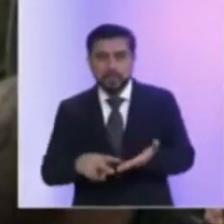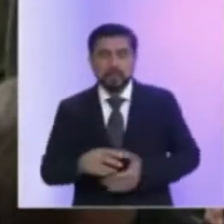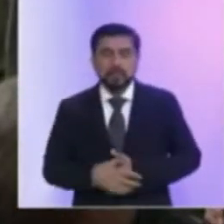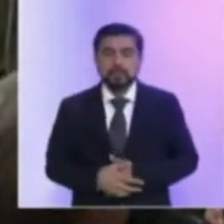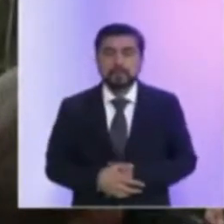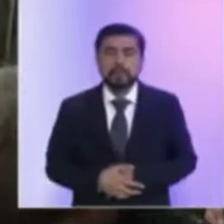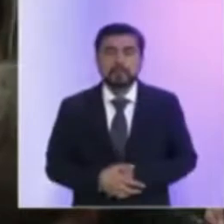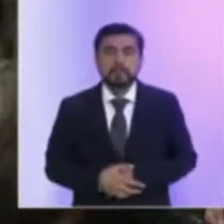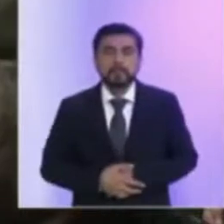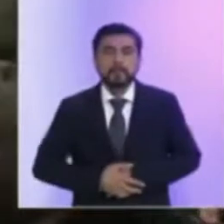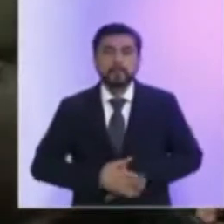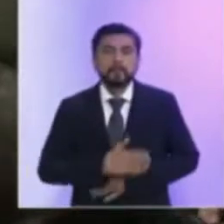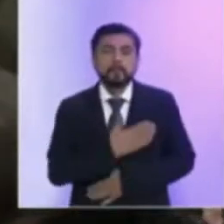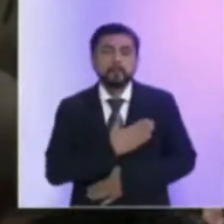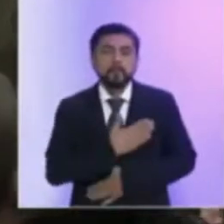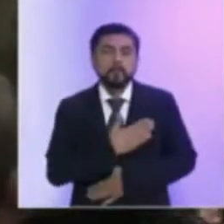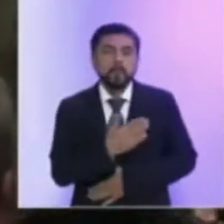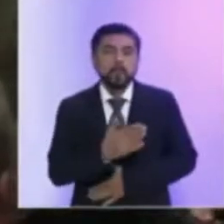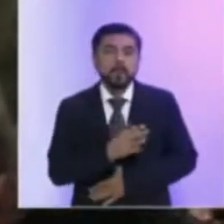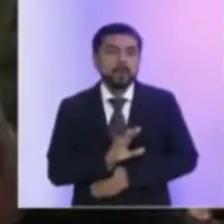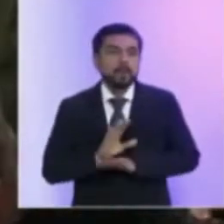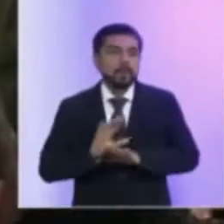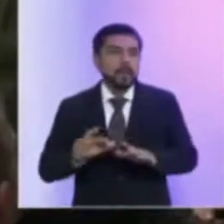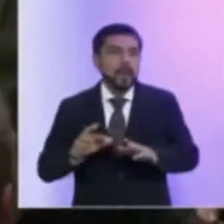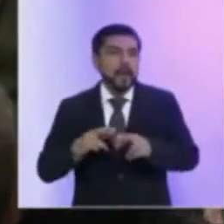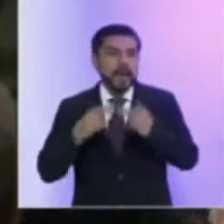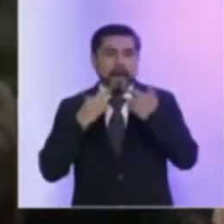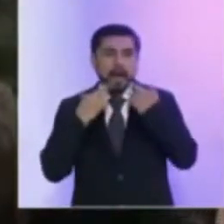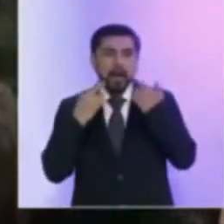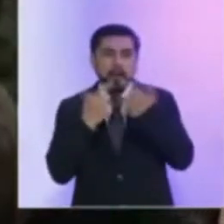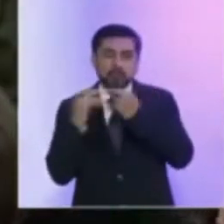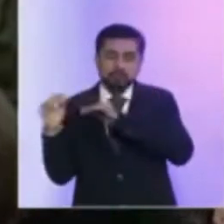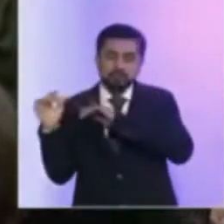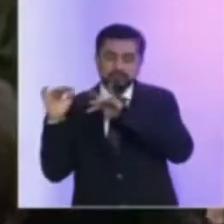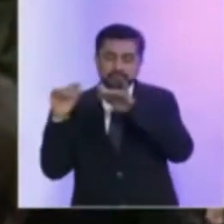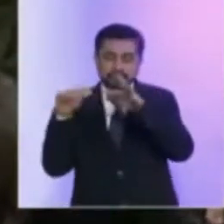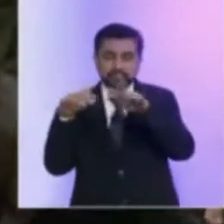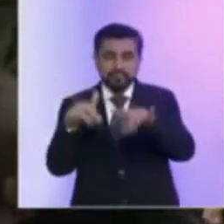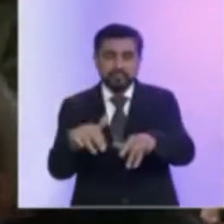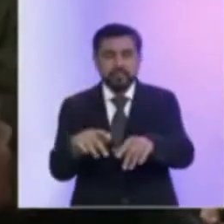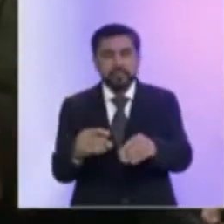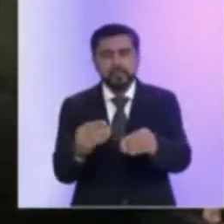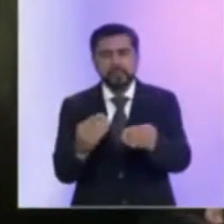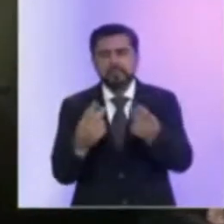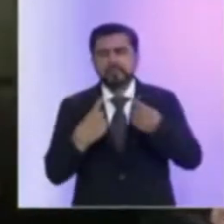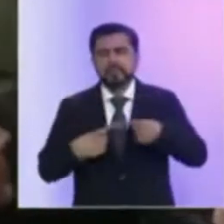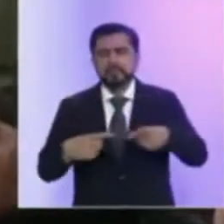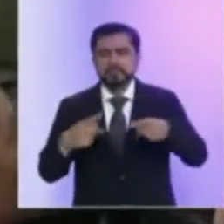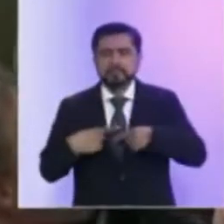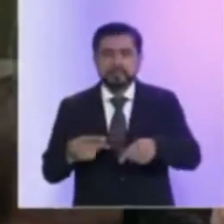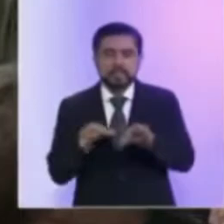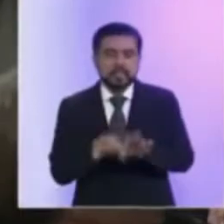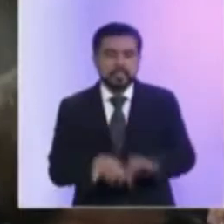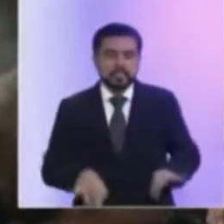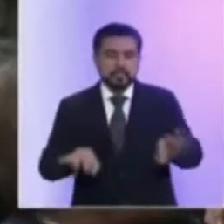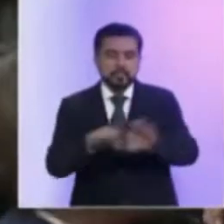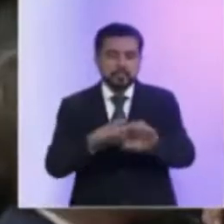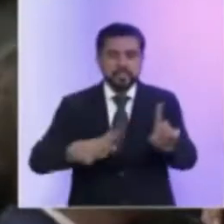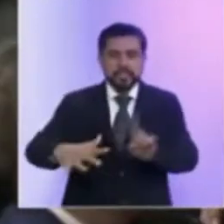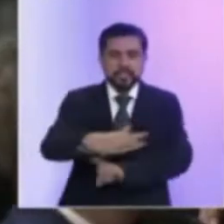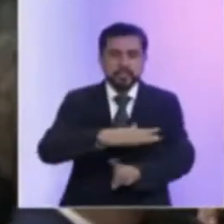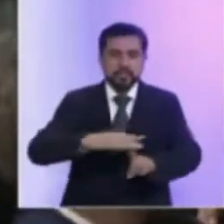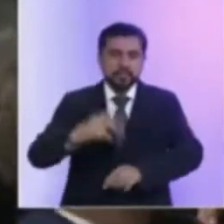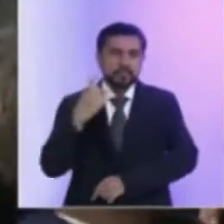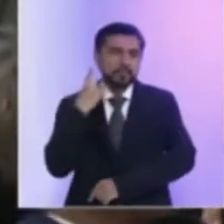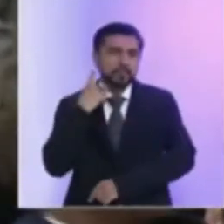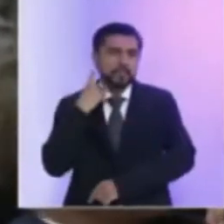pues se han reunido todas las grandes personalidades de lo que es el ejercicio político de nuestro país en